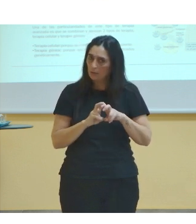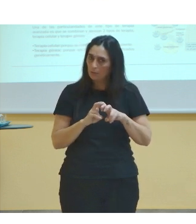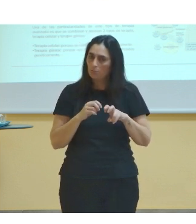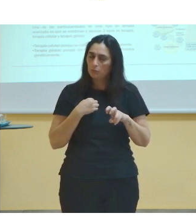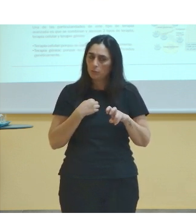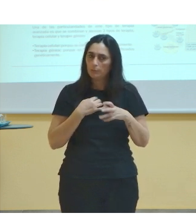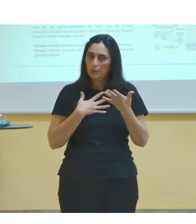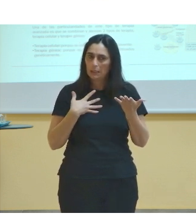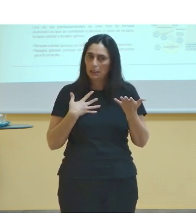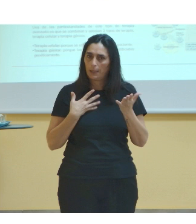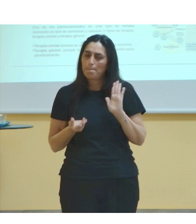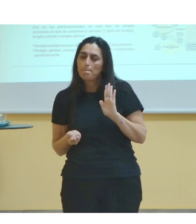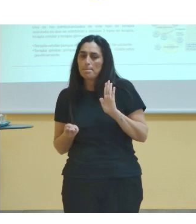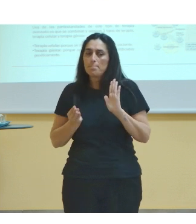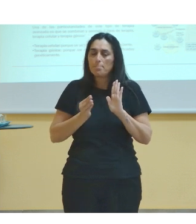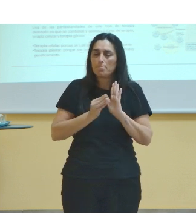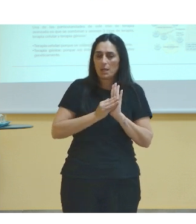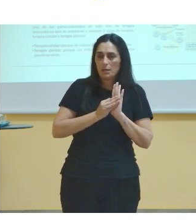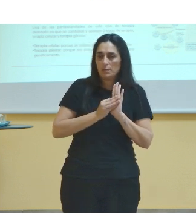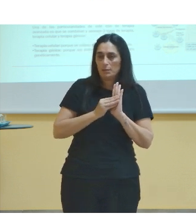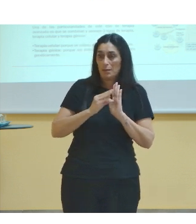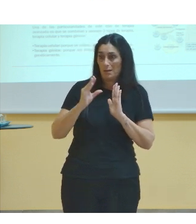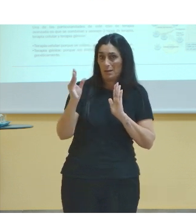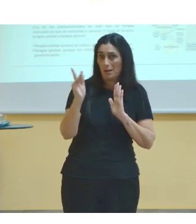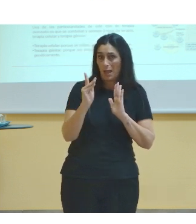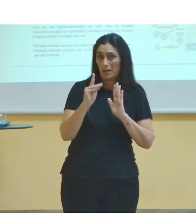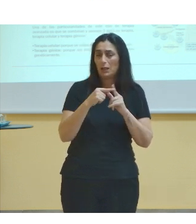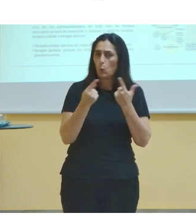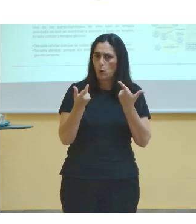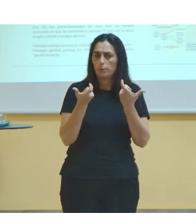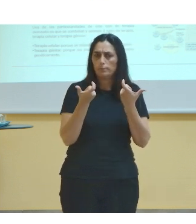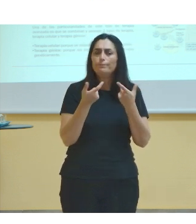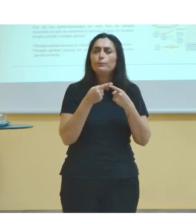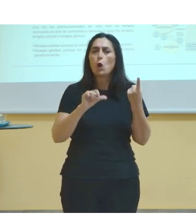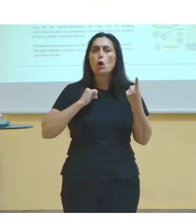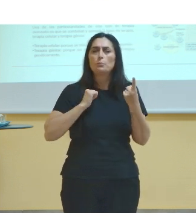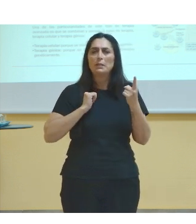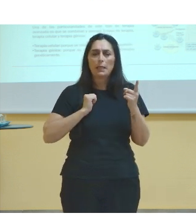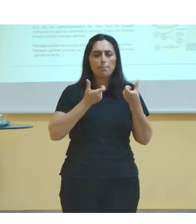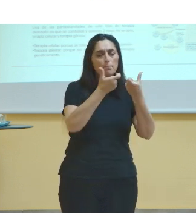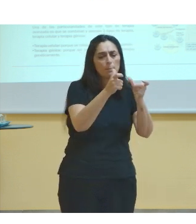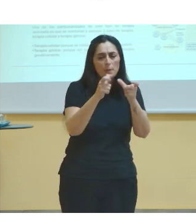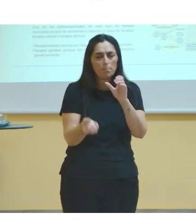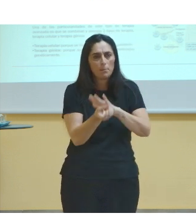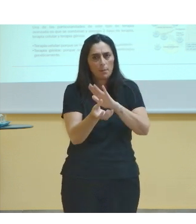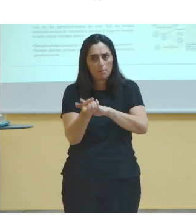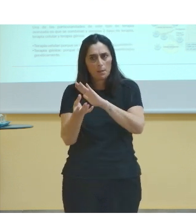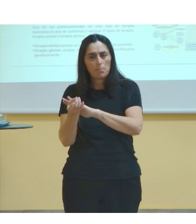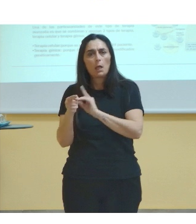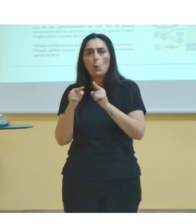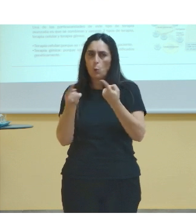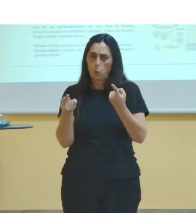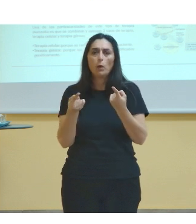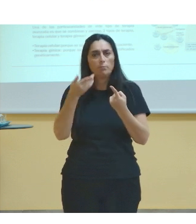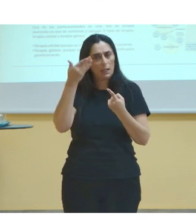querido también meterlo aquí, porque las CAR-T abren, cada vez hay más unidades de CAR-T en los hospitales y abren un campo de actuación importante.